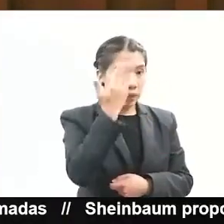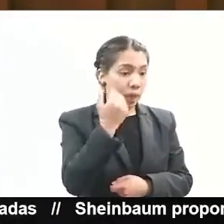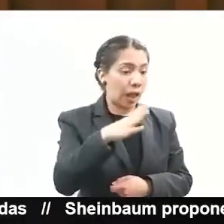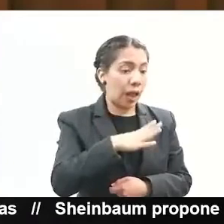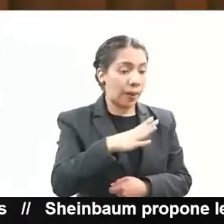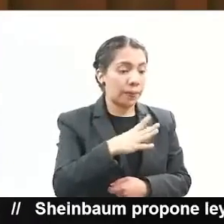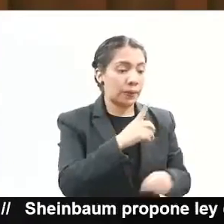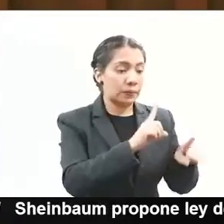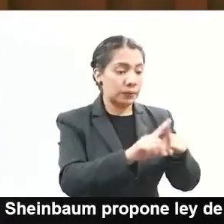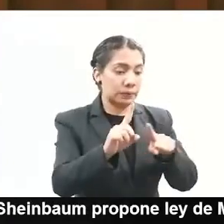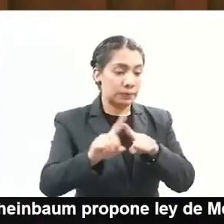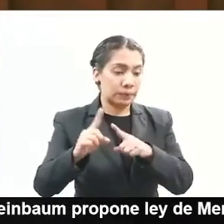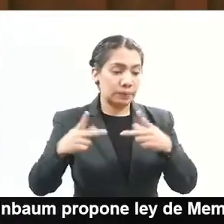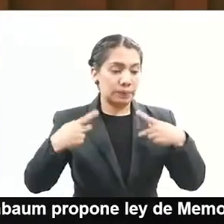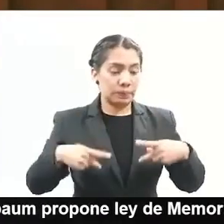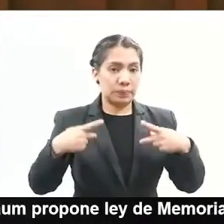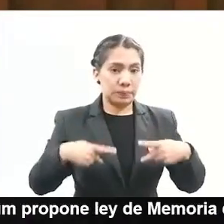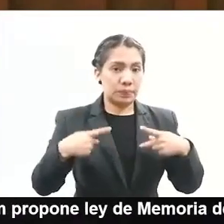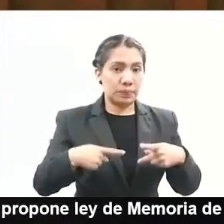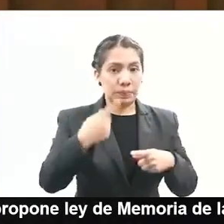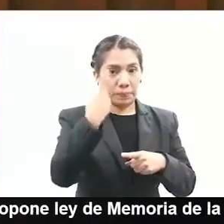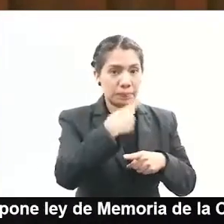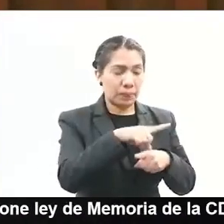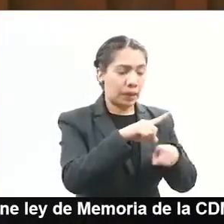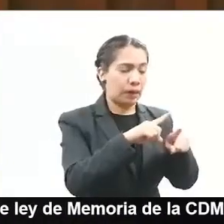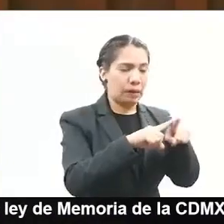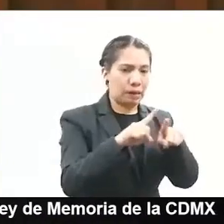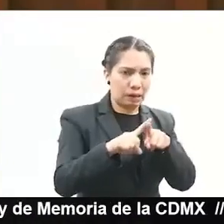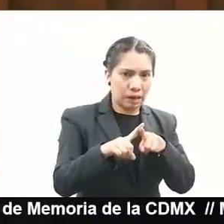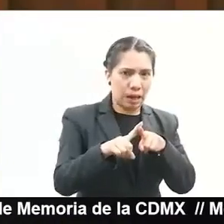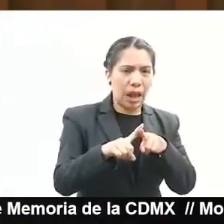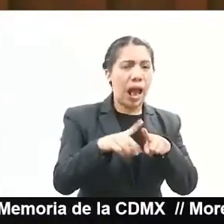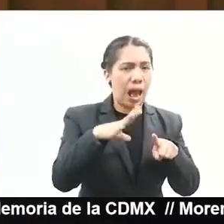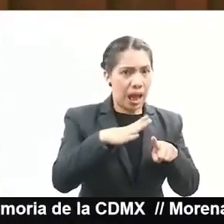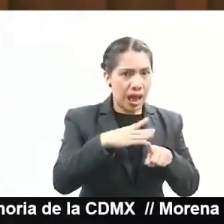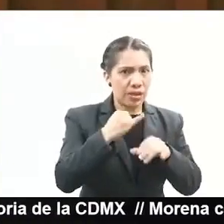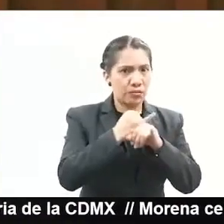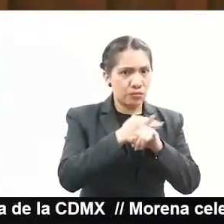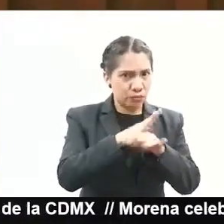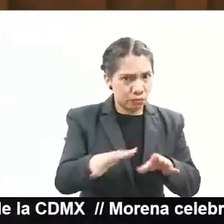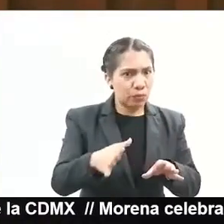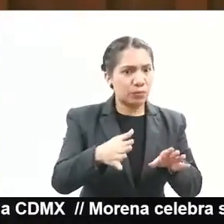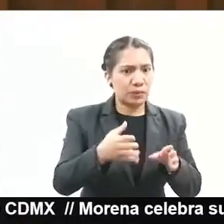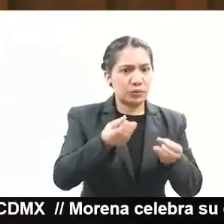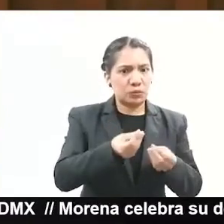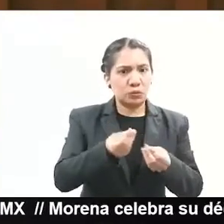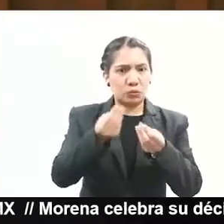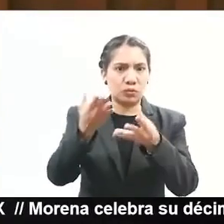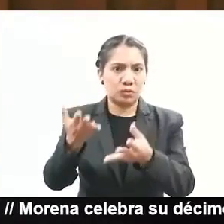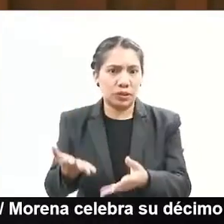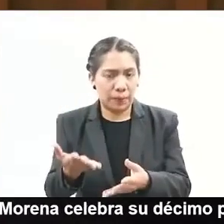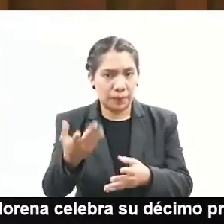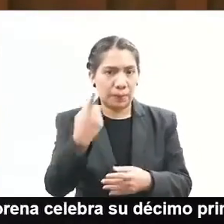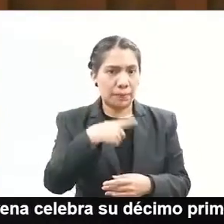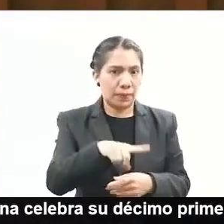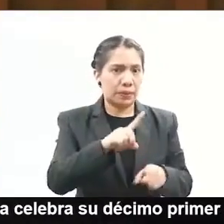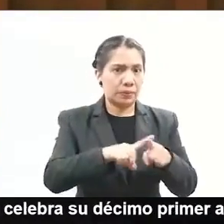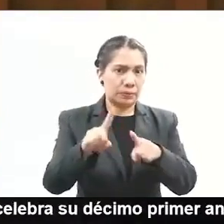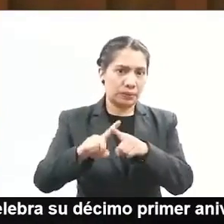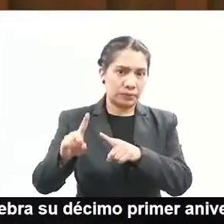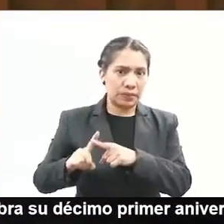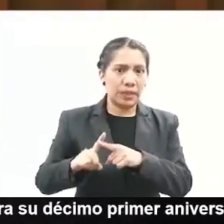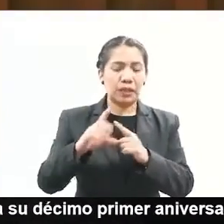inteligencia matriculado en la escuela, que daba información en tiempo real sobre las actividades que se hacían en la escuela,